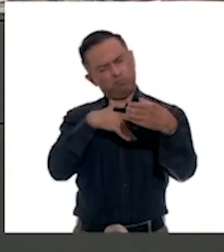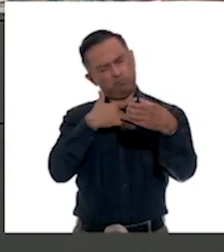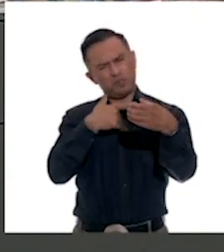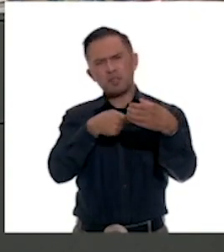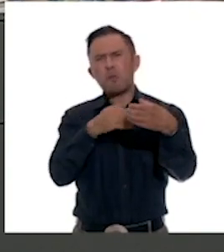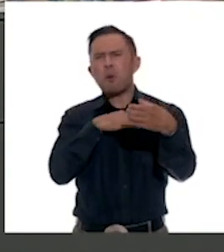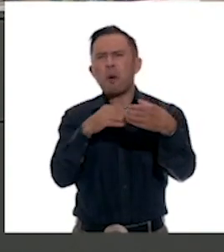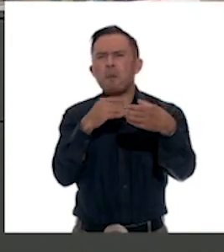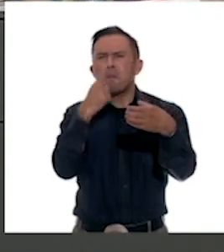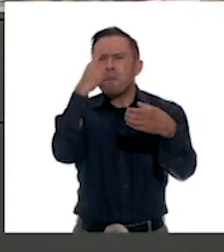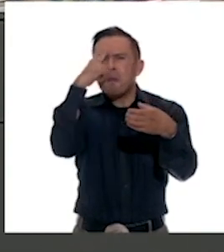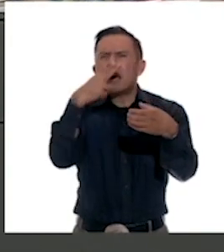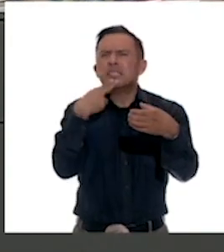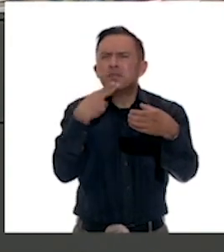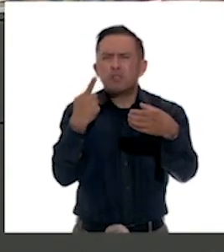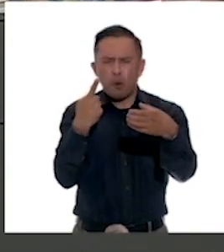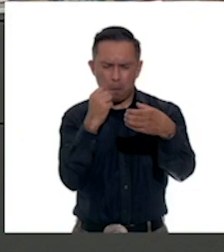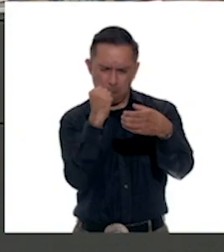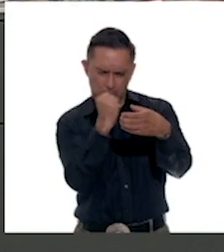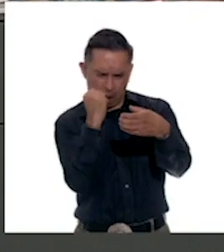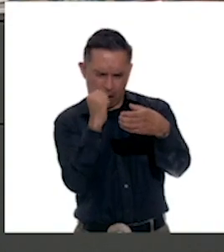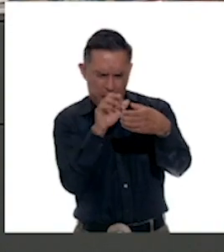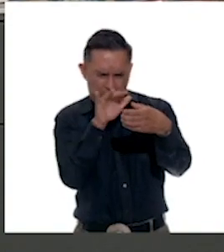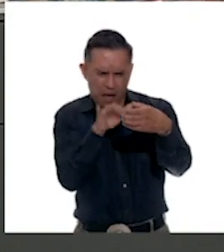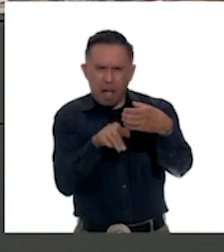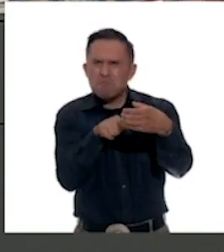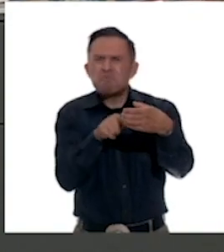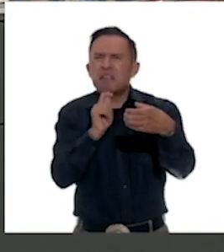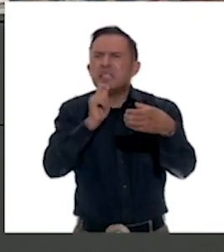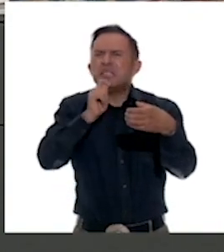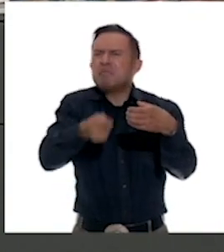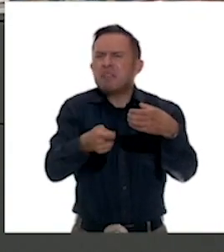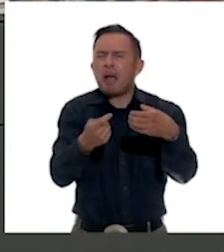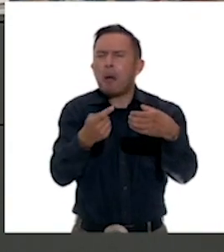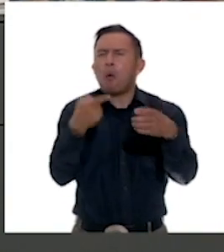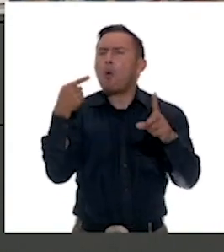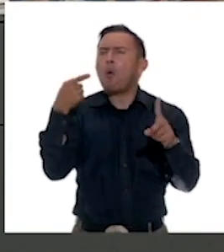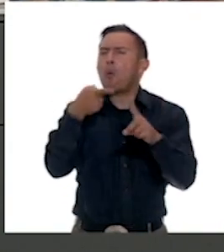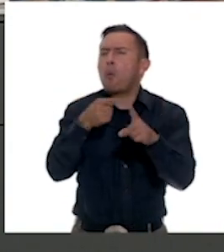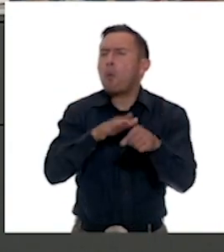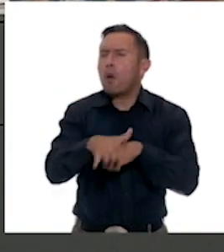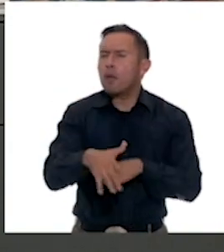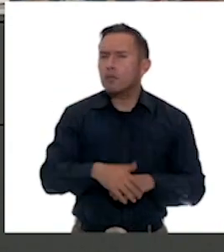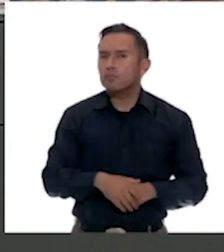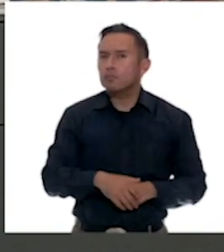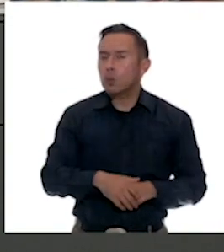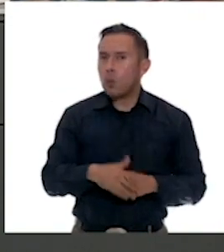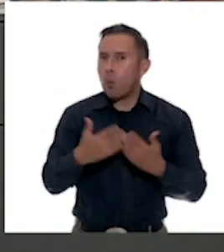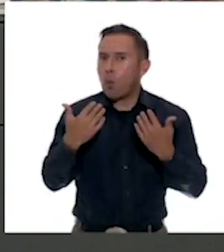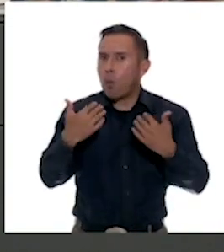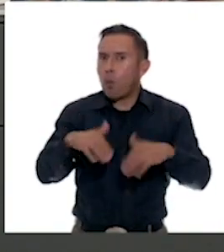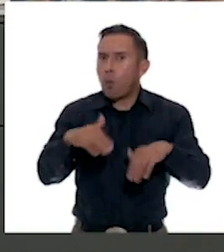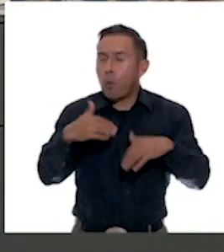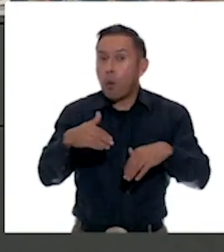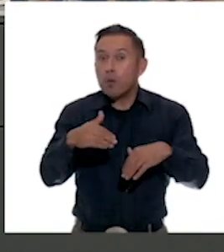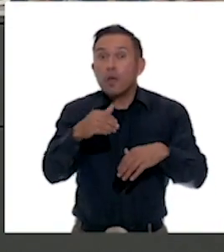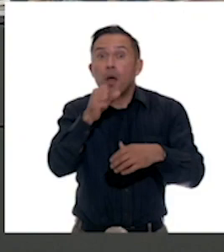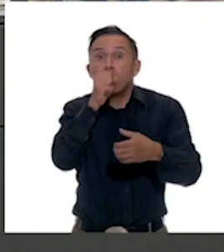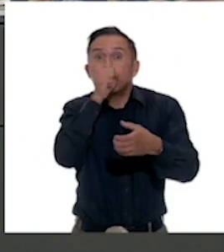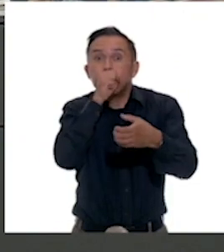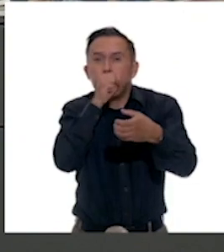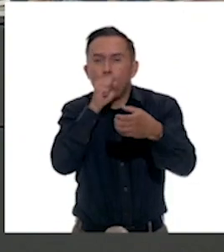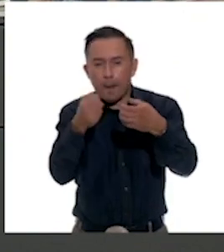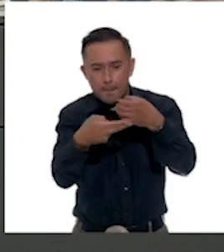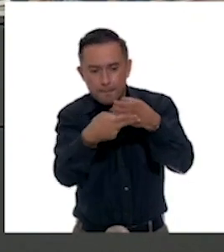puso? ¿Qué significa y qué información nos quiere compartir? ¿Les sorprendería saber todo lo que viene en esas pequeñas etiquetas